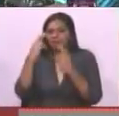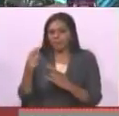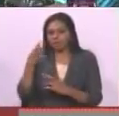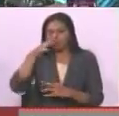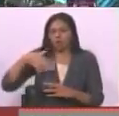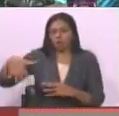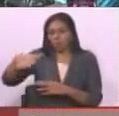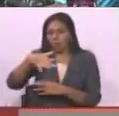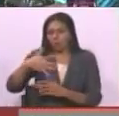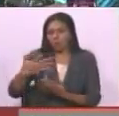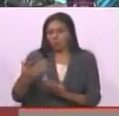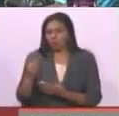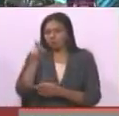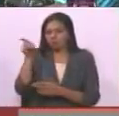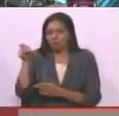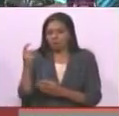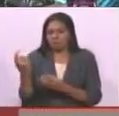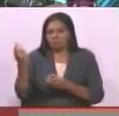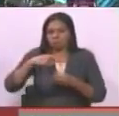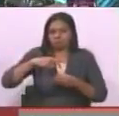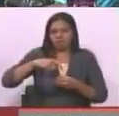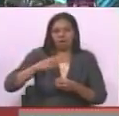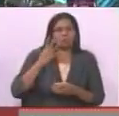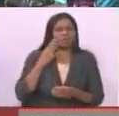pueblos que ustedes a estas alturas,